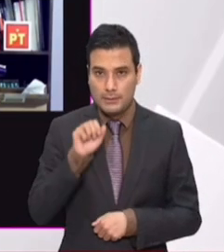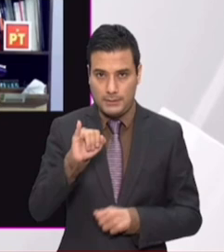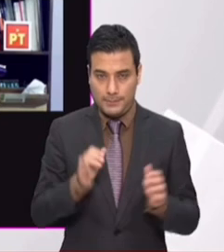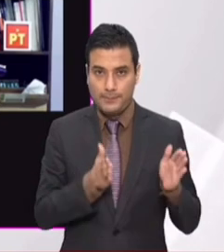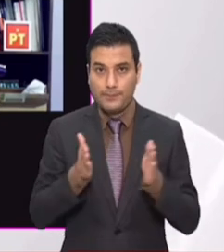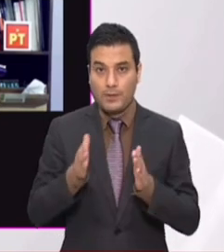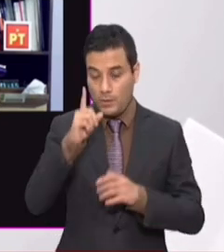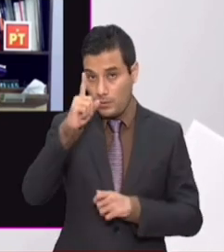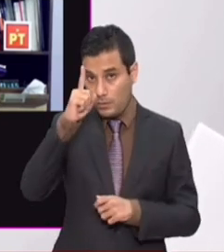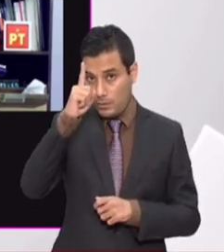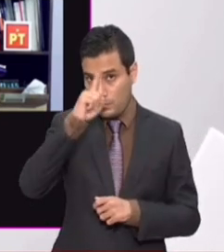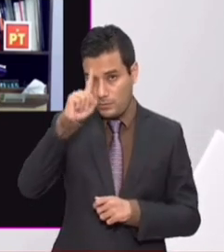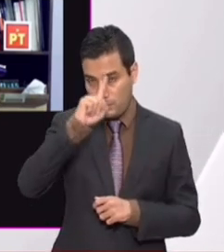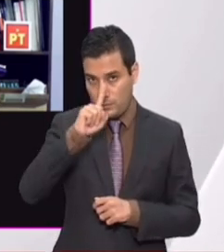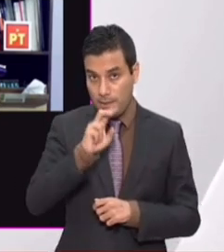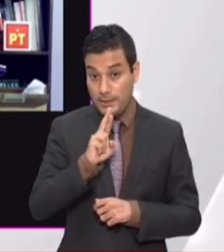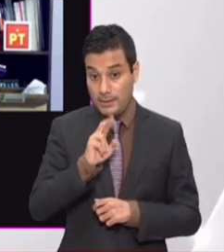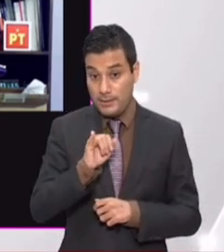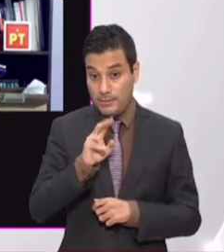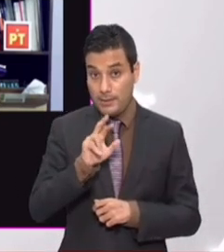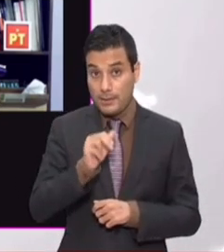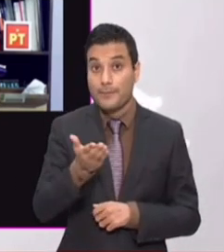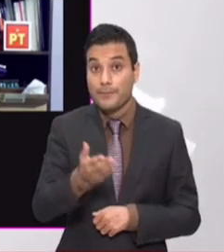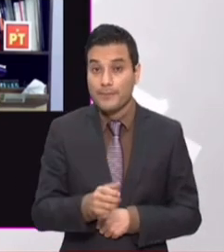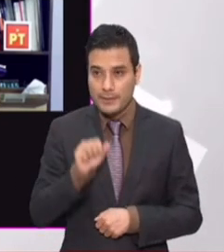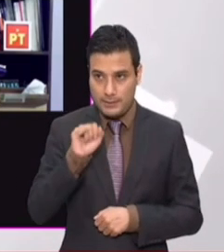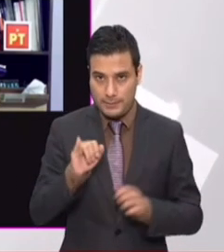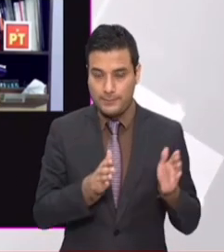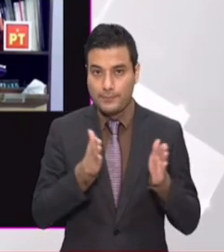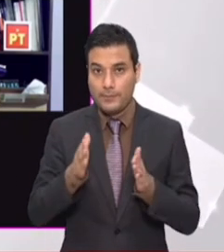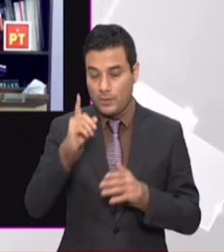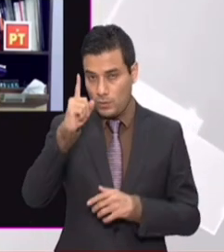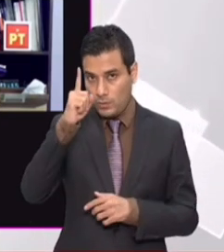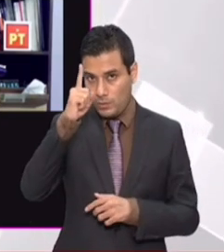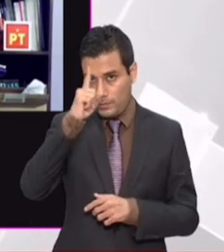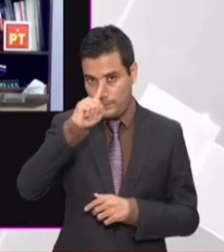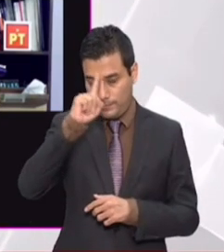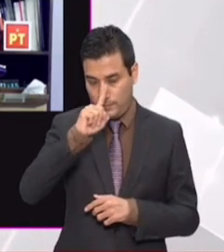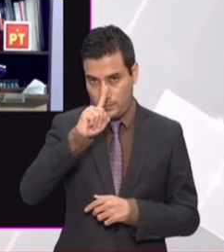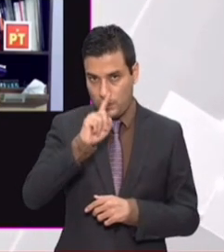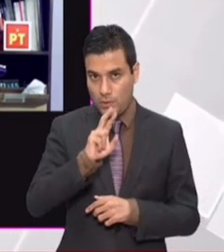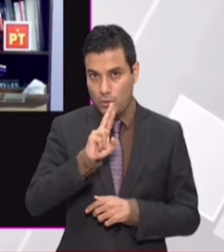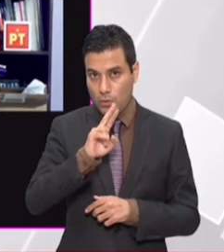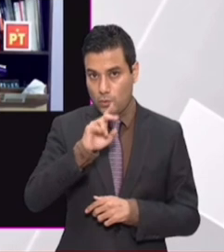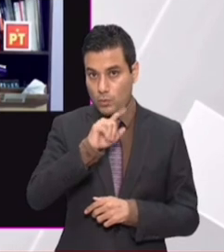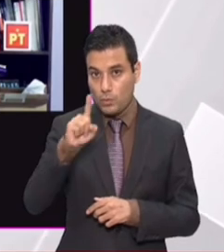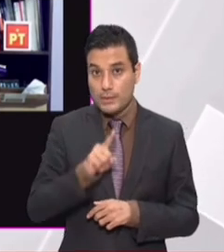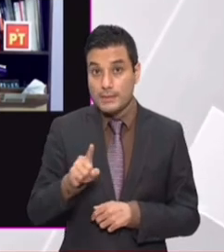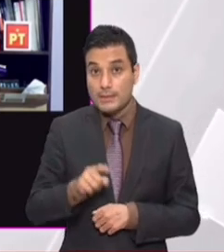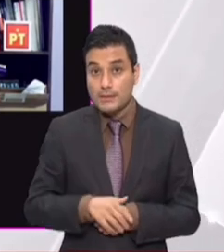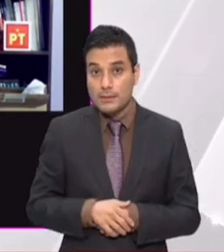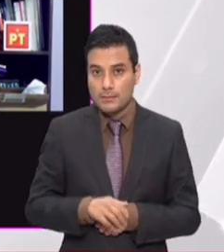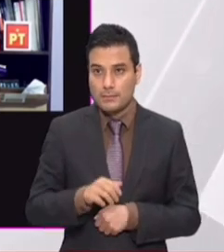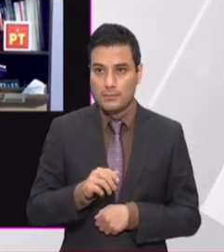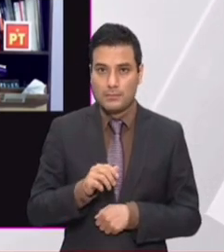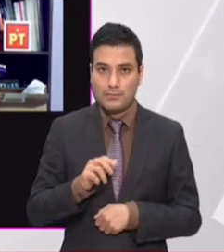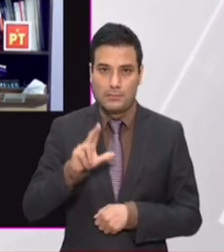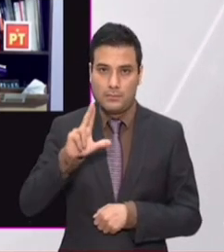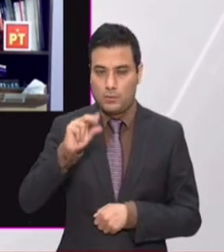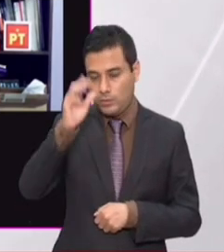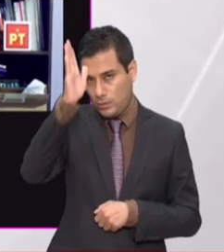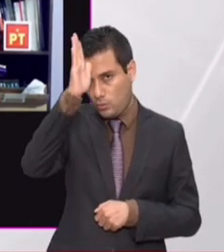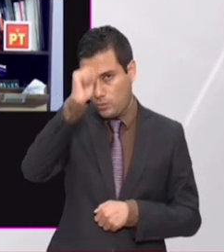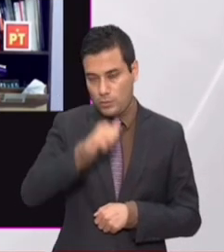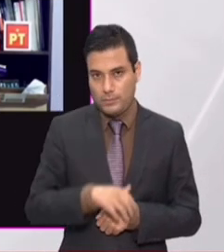favor. Consejero Jaime Rivera. A favor. Consejero José Roberto Ruiz. Totalmente en